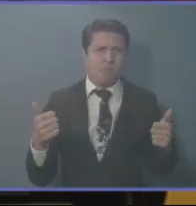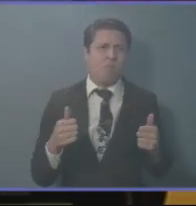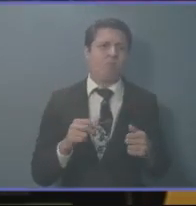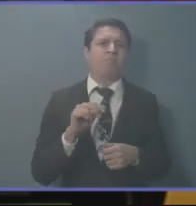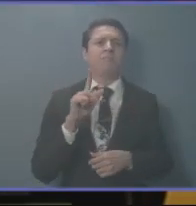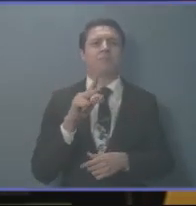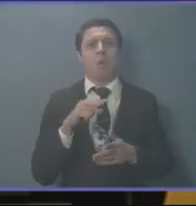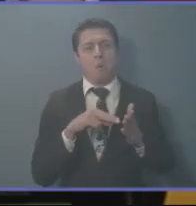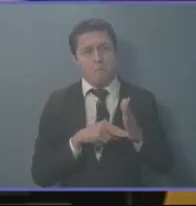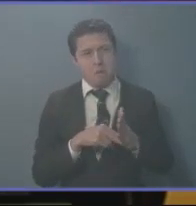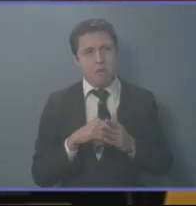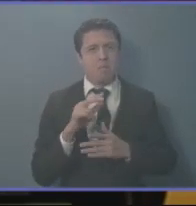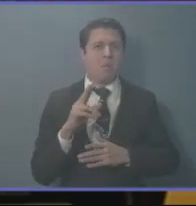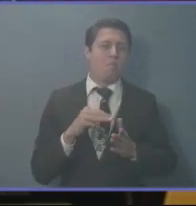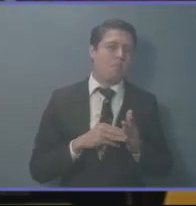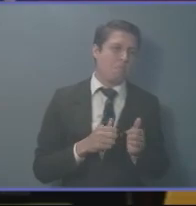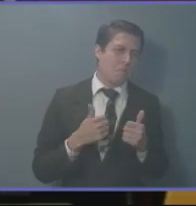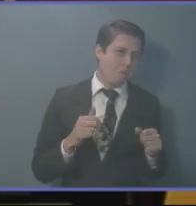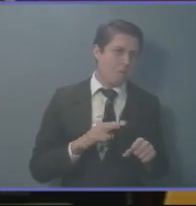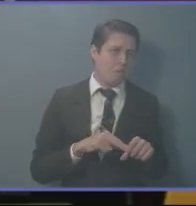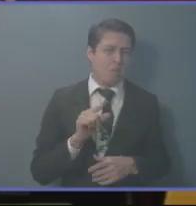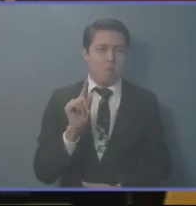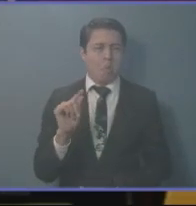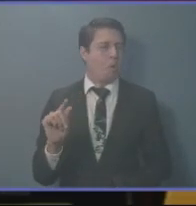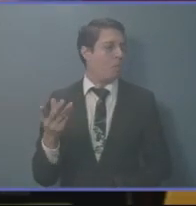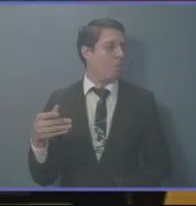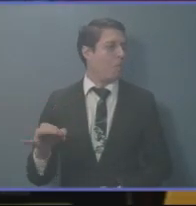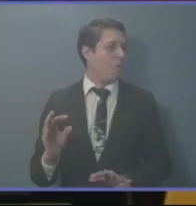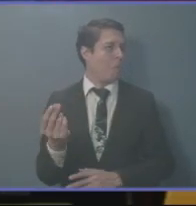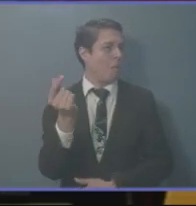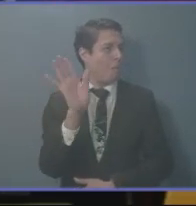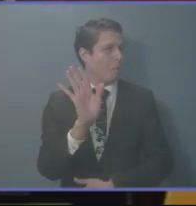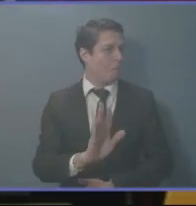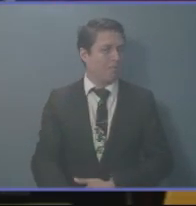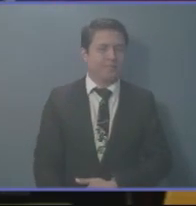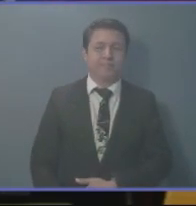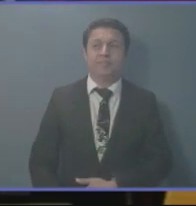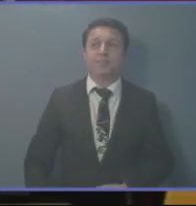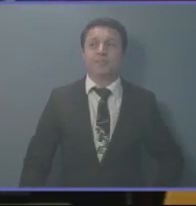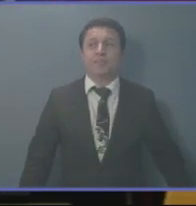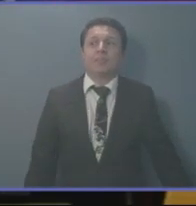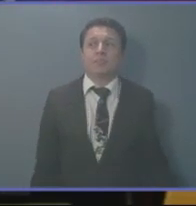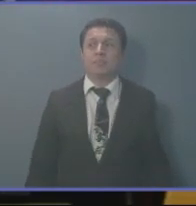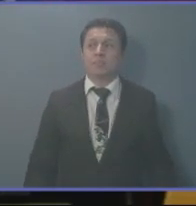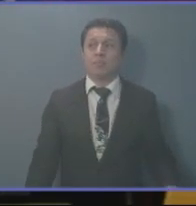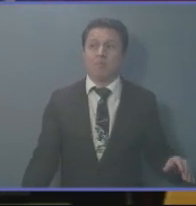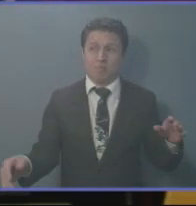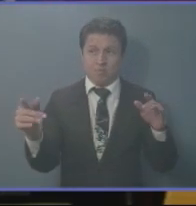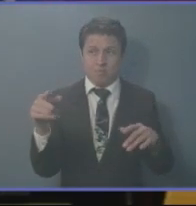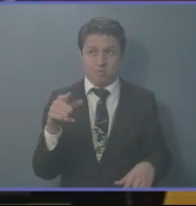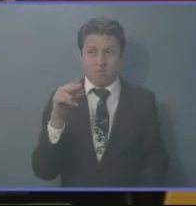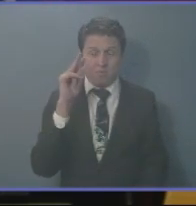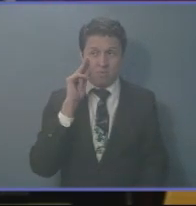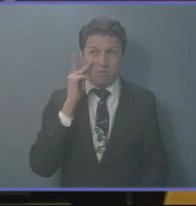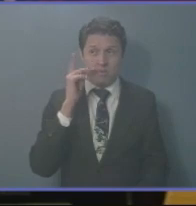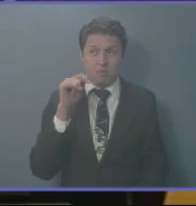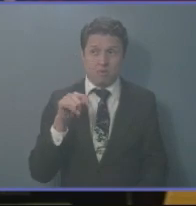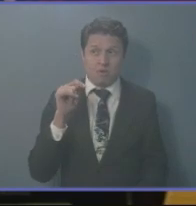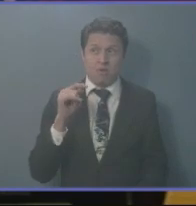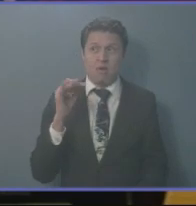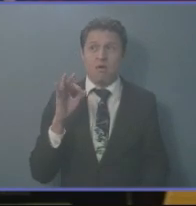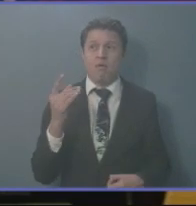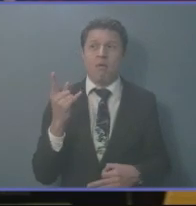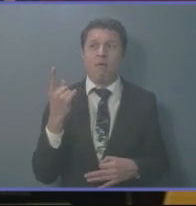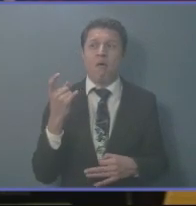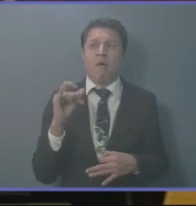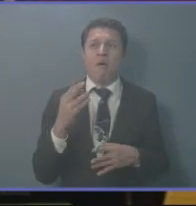3.000 millones, poca cosa, se aprueba de manera express en un madrugón. Pero eso implica de que ahora vamos a tener un